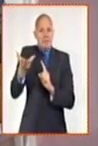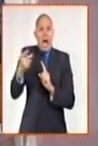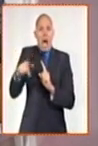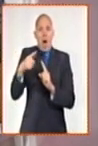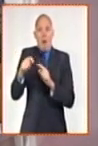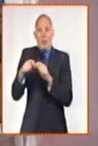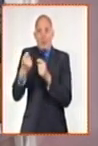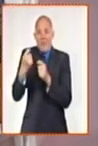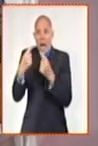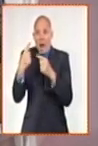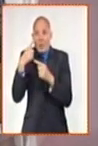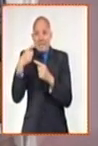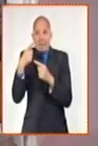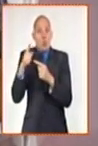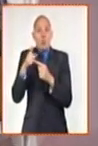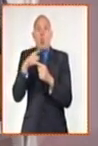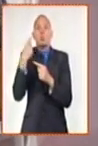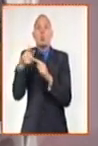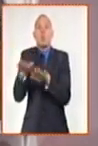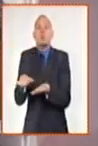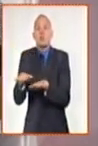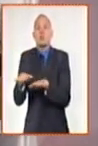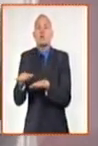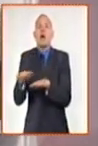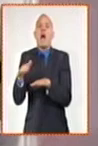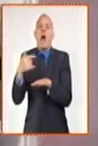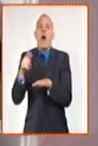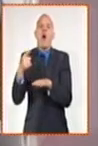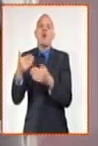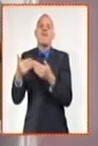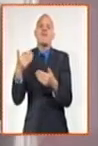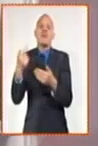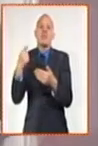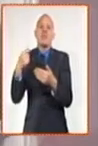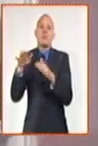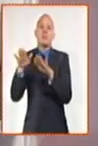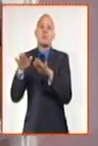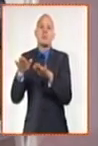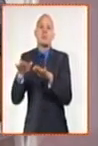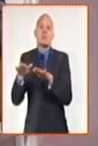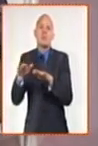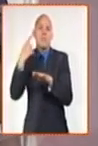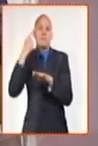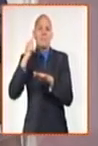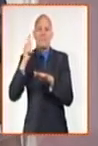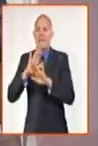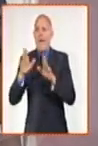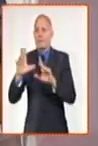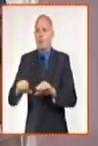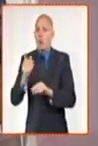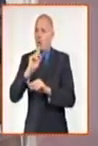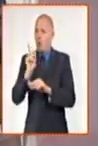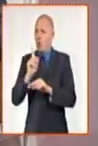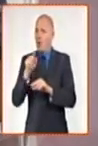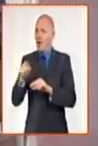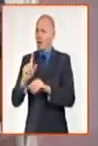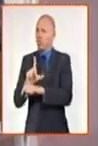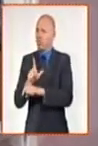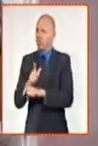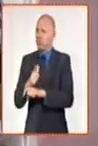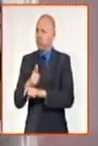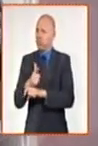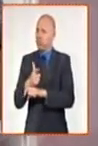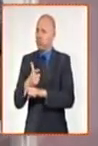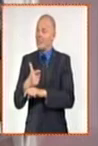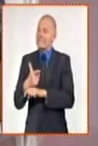los trabajos para la reparación de la avería. Y a partir de ahí, bueno, se hacen las comprobaciones de la avería y se comienza el proceso